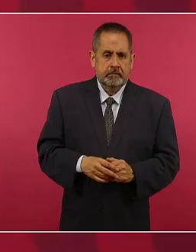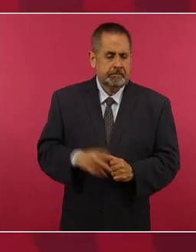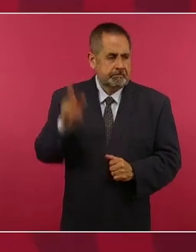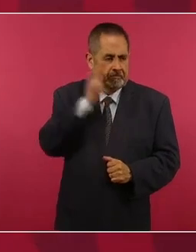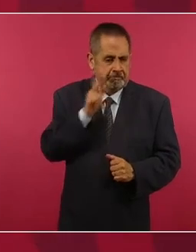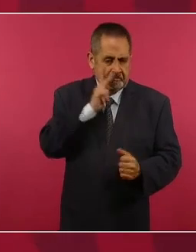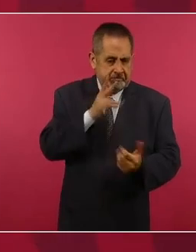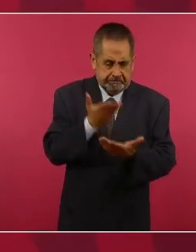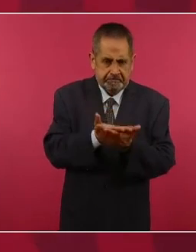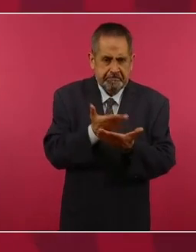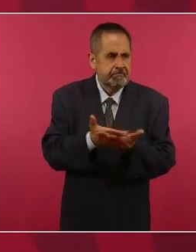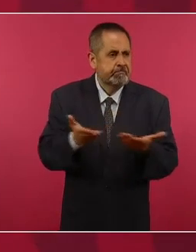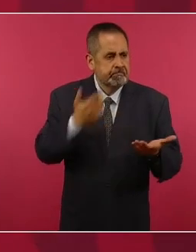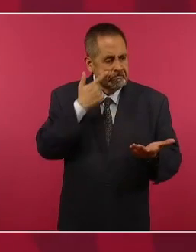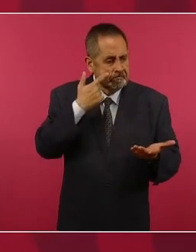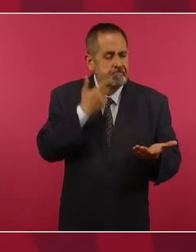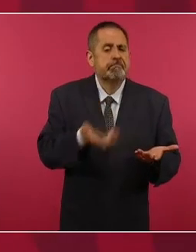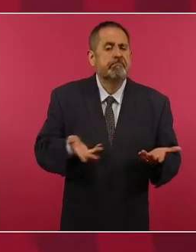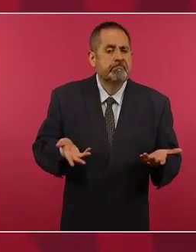pruebas,